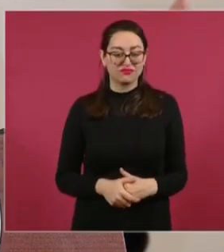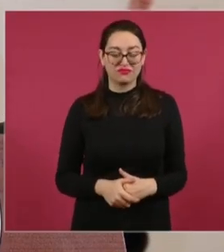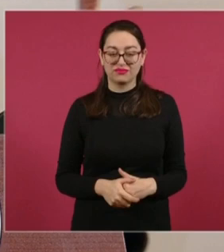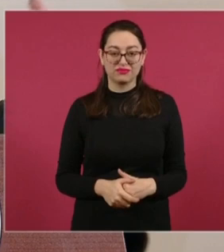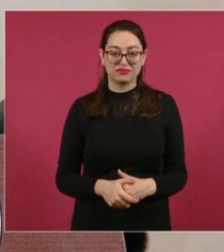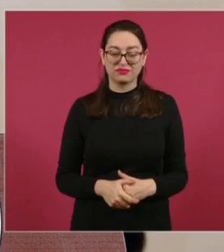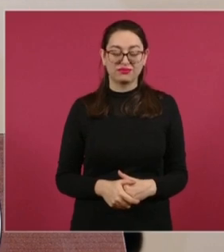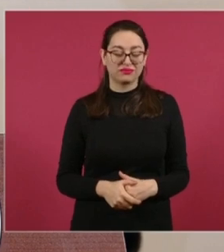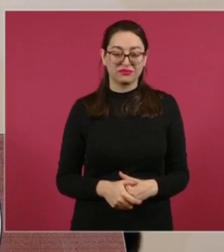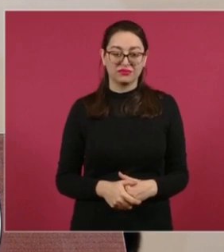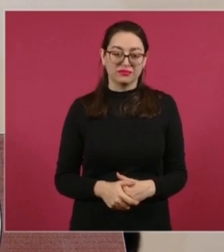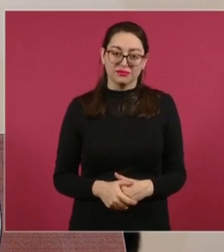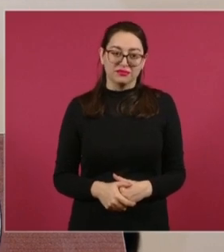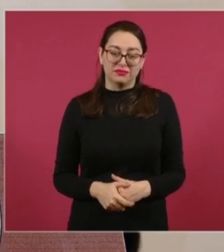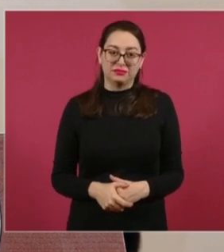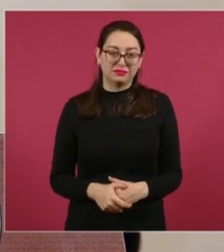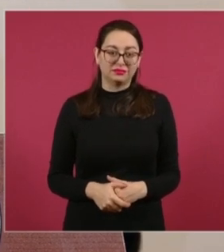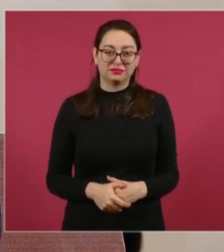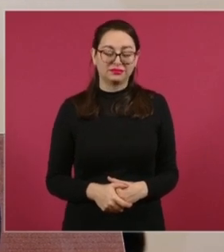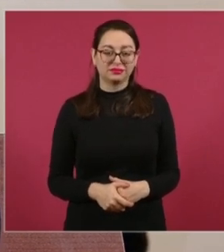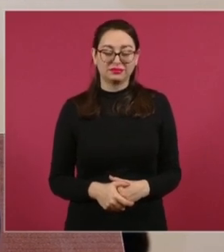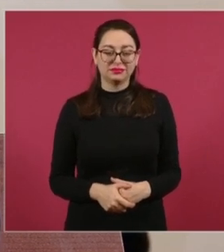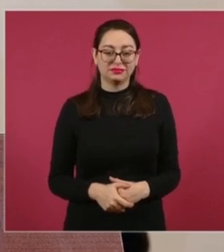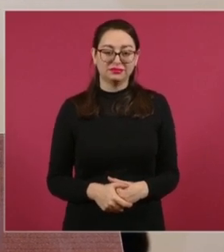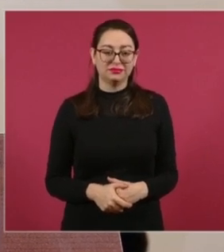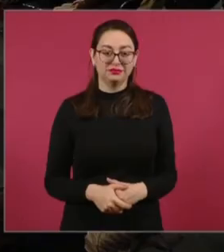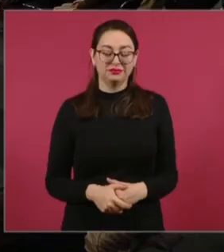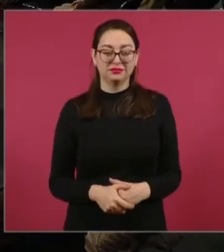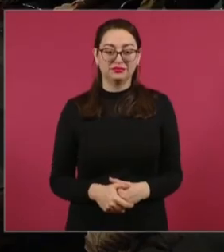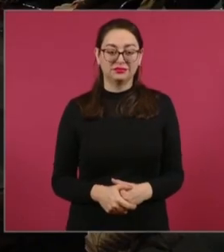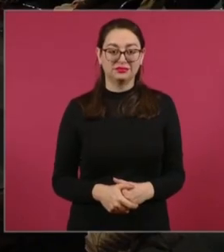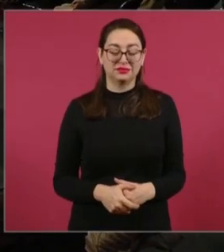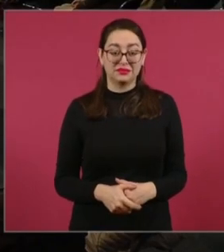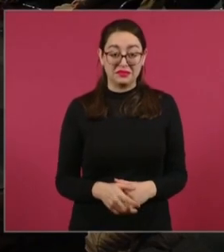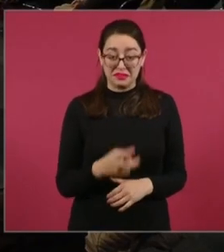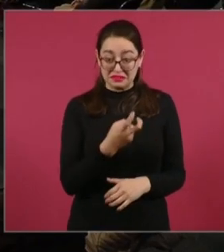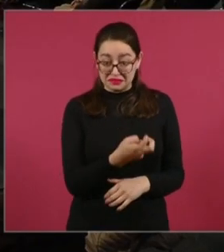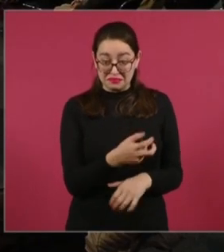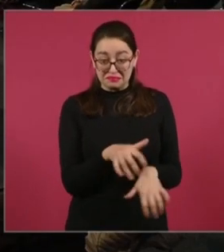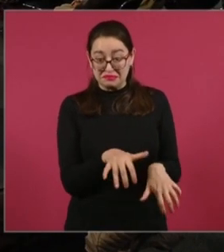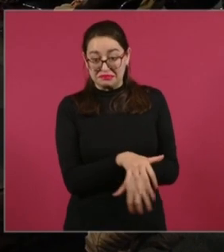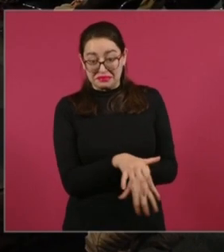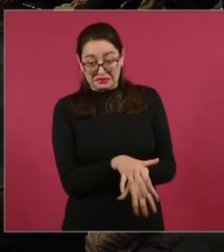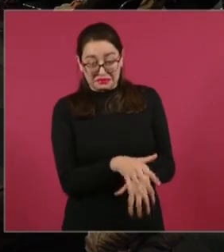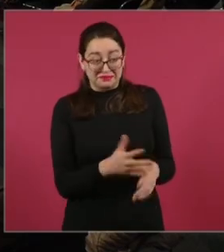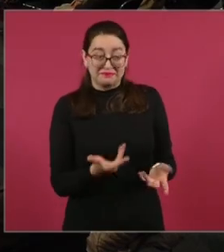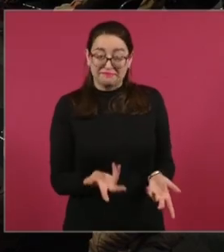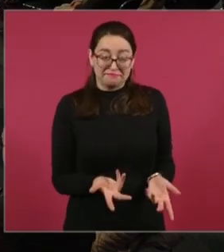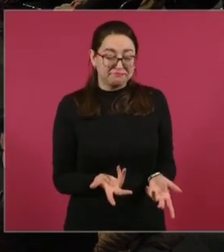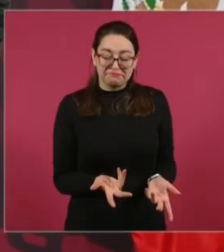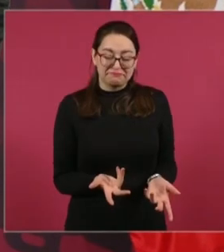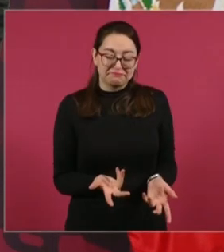y que si hay algo que no les gusta,